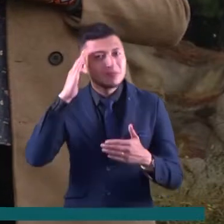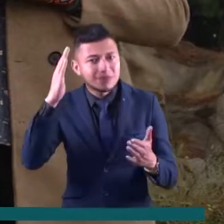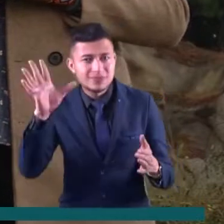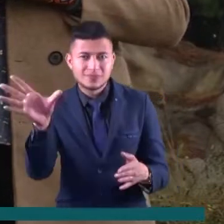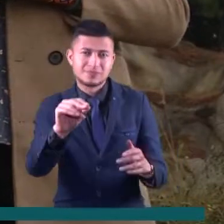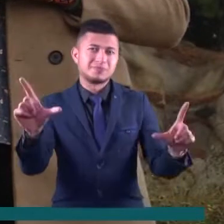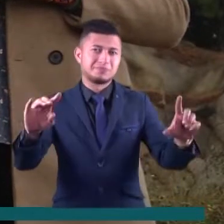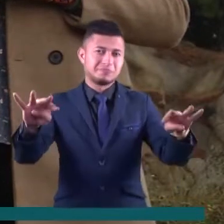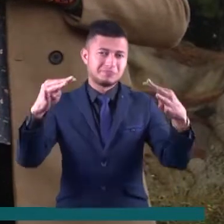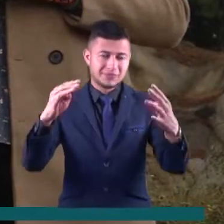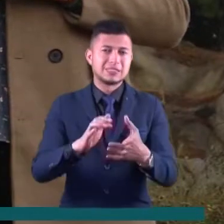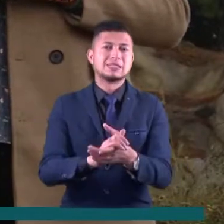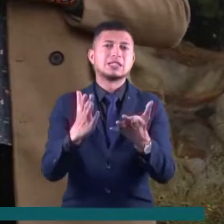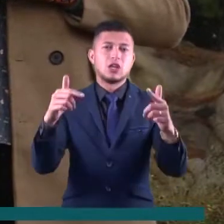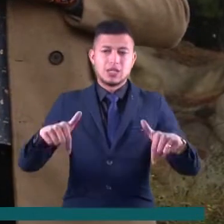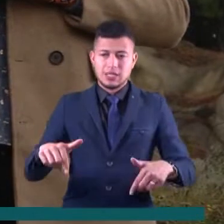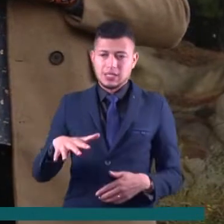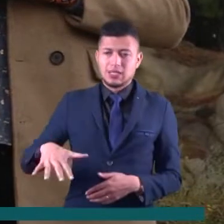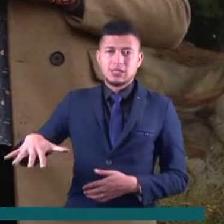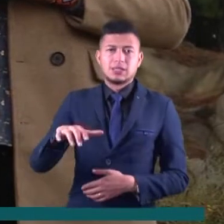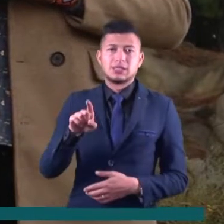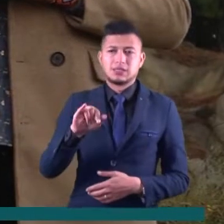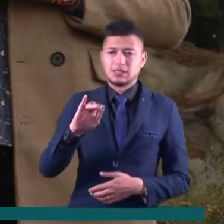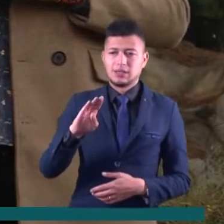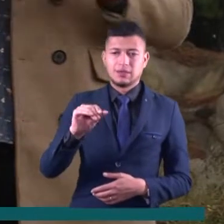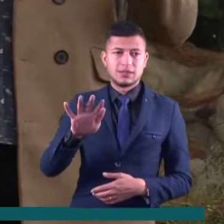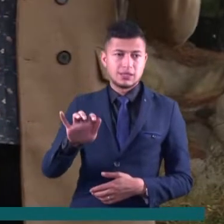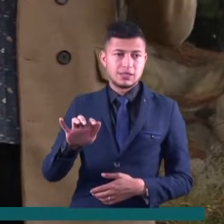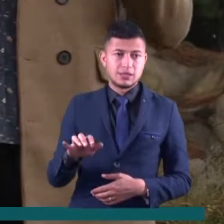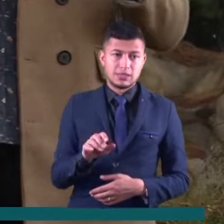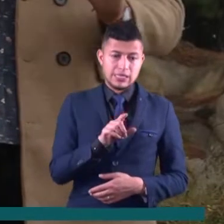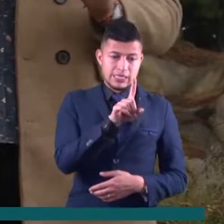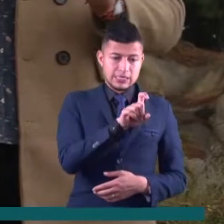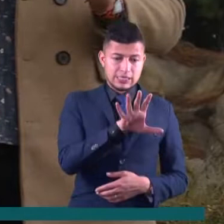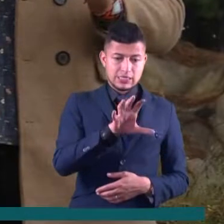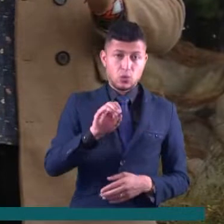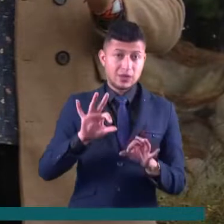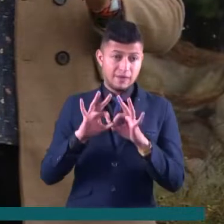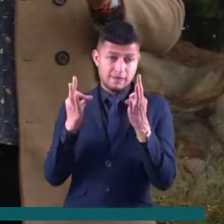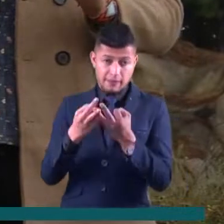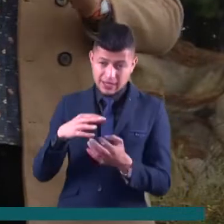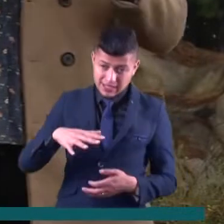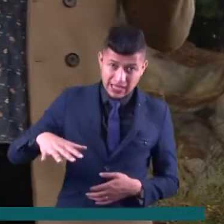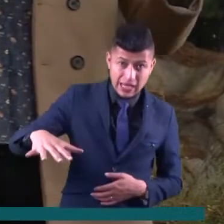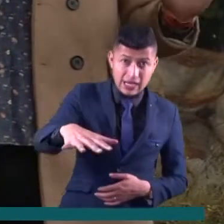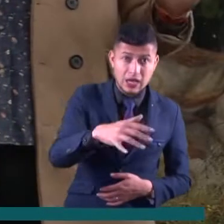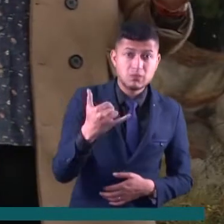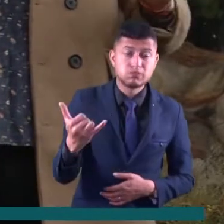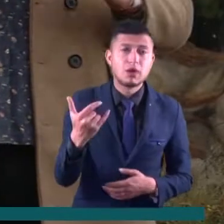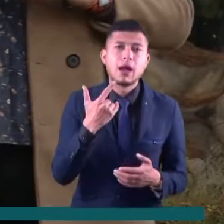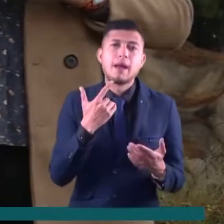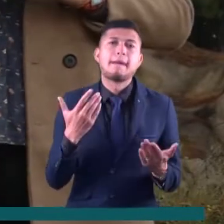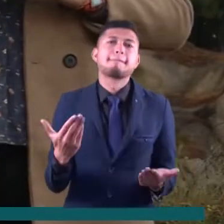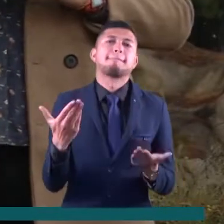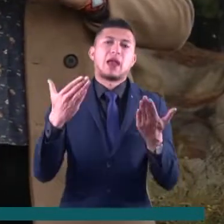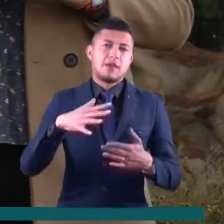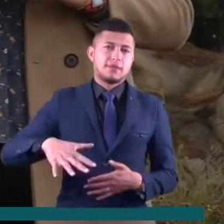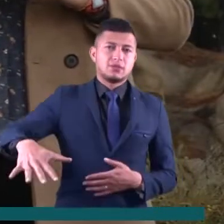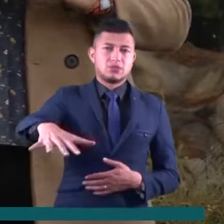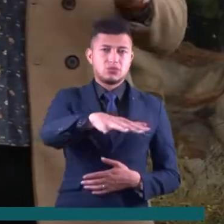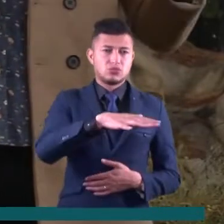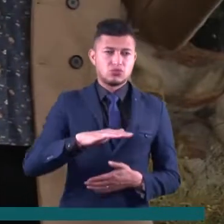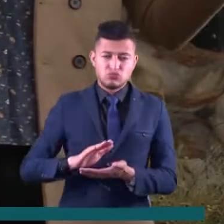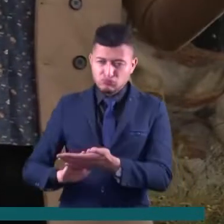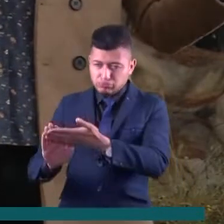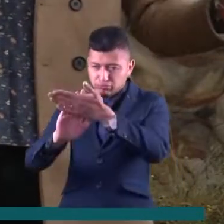qué tal Mabel televidentes cordial saludo desde sibaté más de 650 familias de esta región se verán